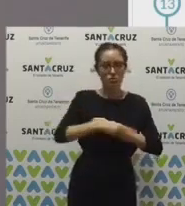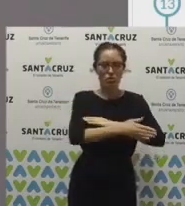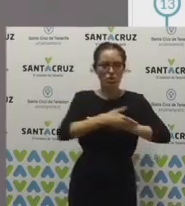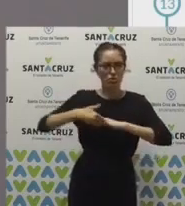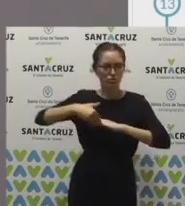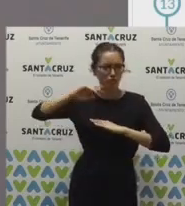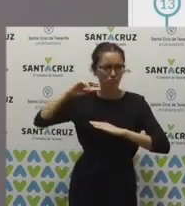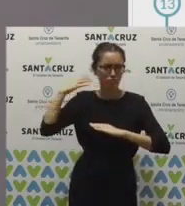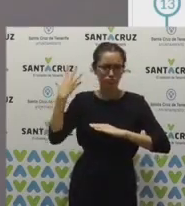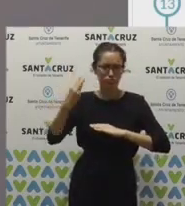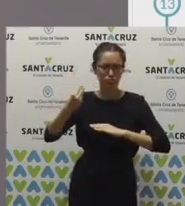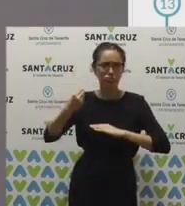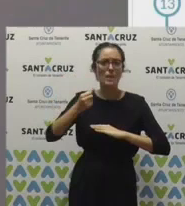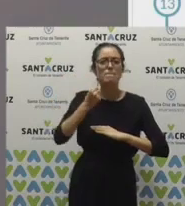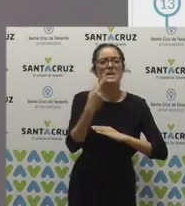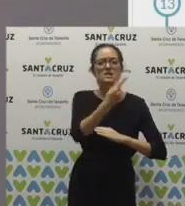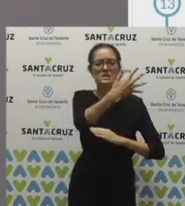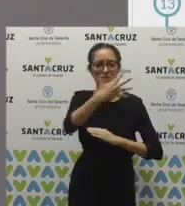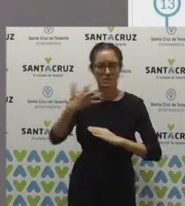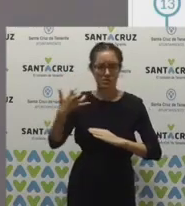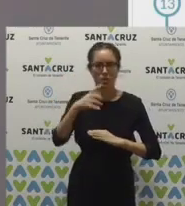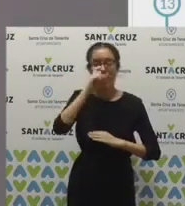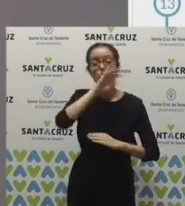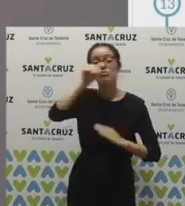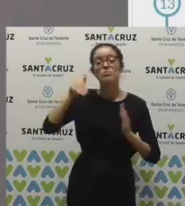presentó en septiembre del 2017